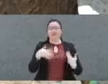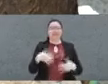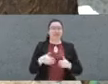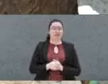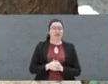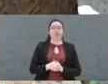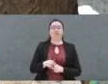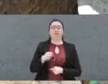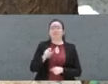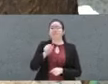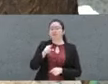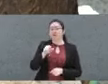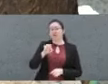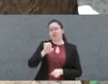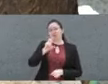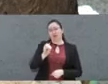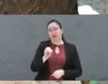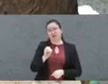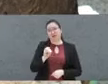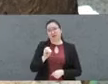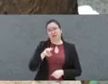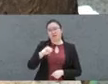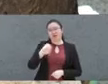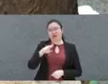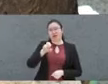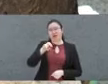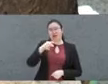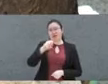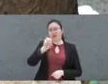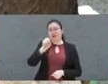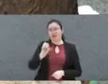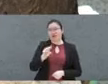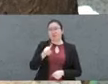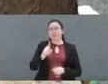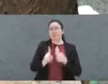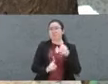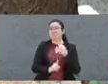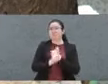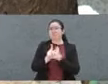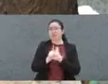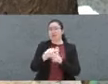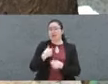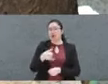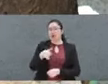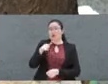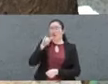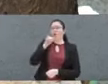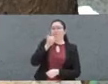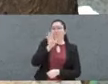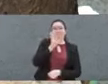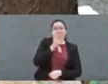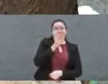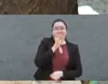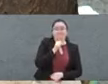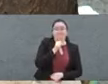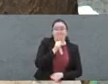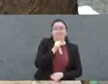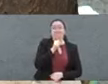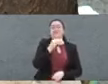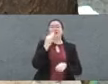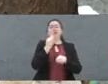que no es adecuado para el consumo humano. Entonces, de esta manera, al